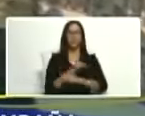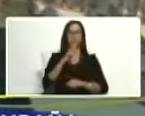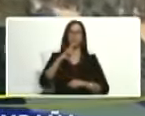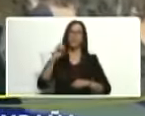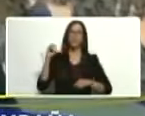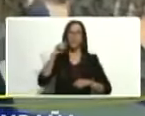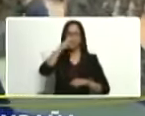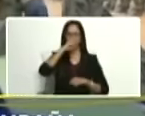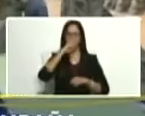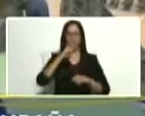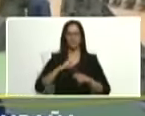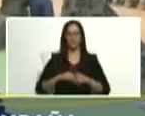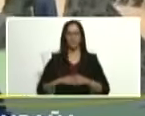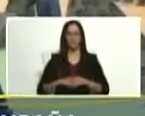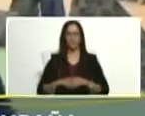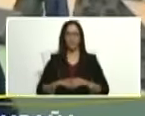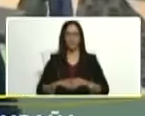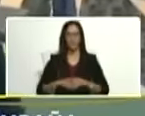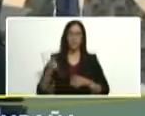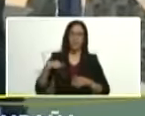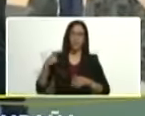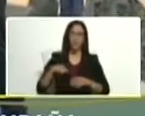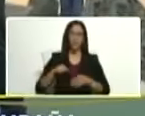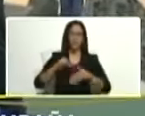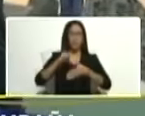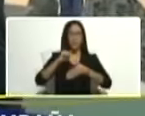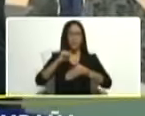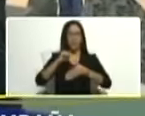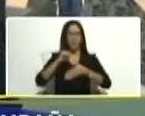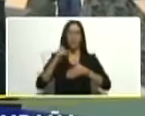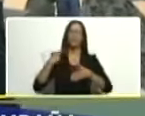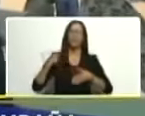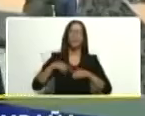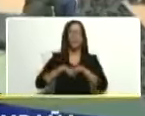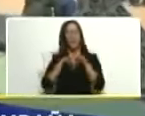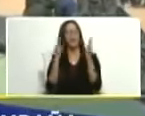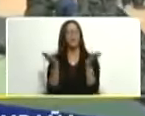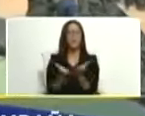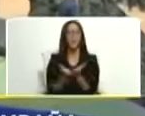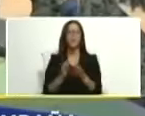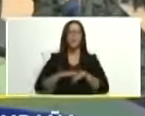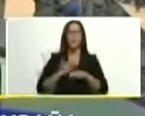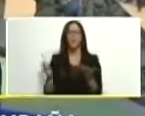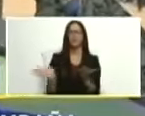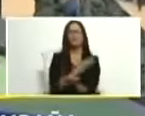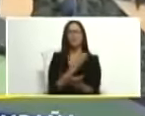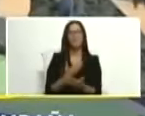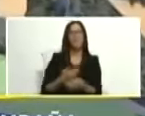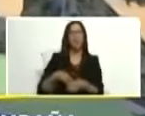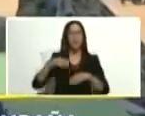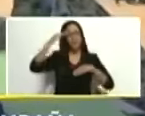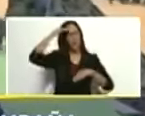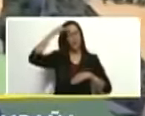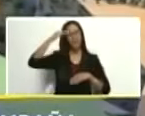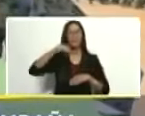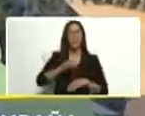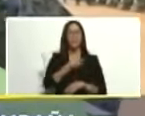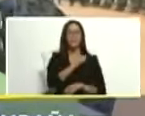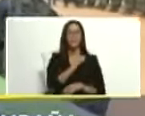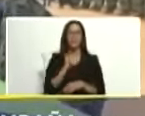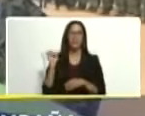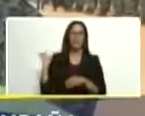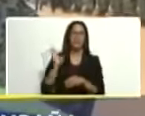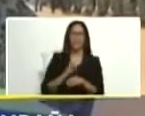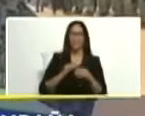años que tuvo Sudamérica y que tuvo el mundo, porque derrotamos a los ejércitos españoles que traían toda